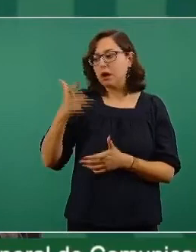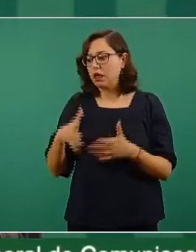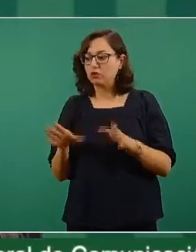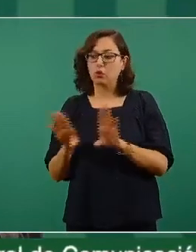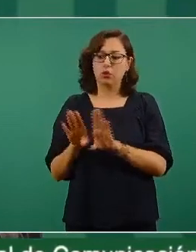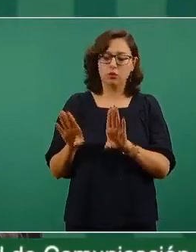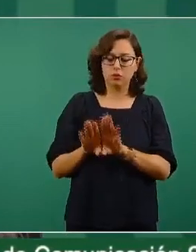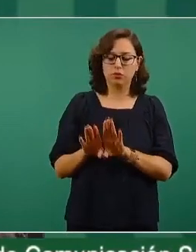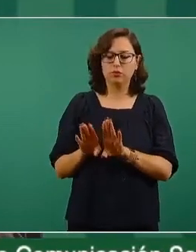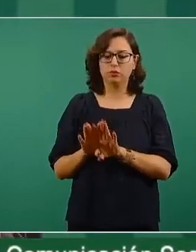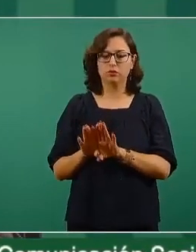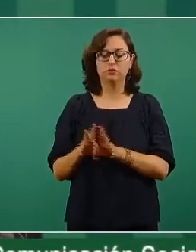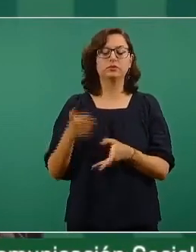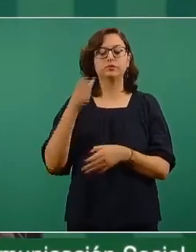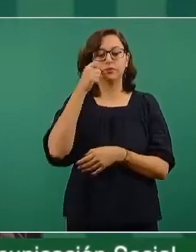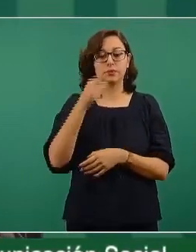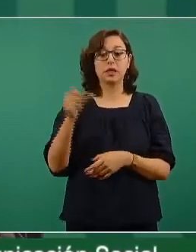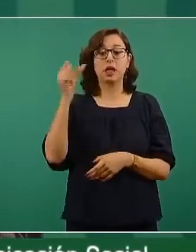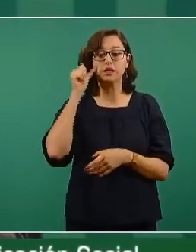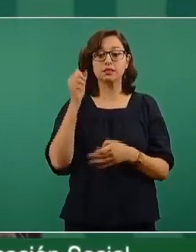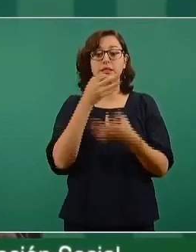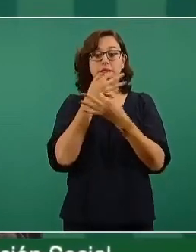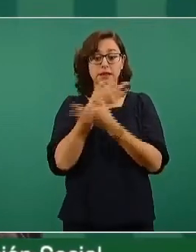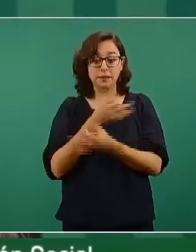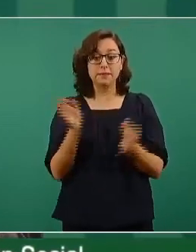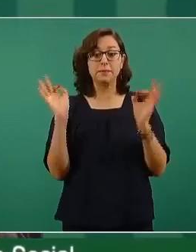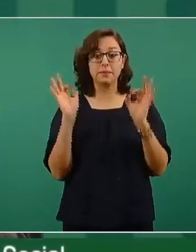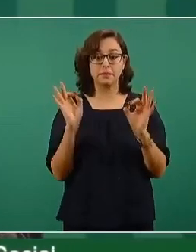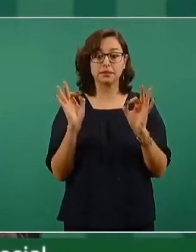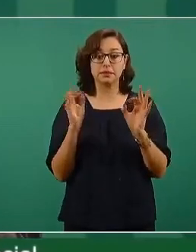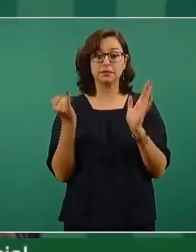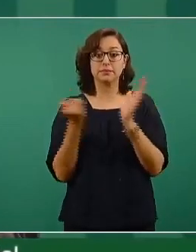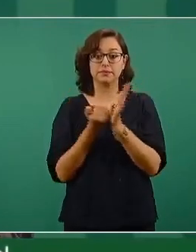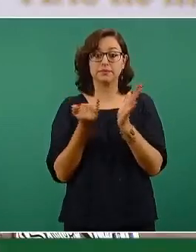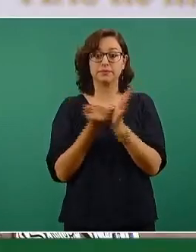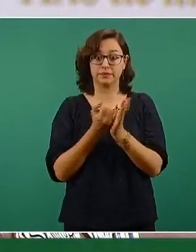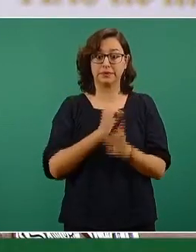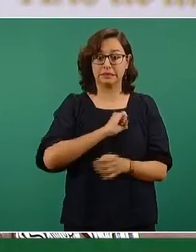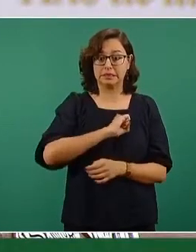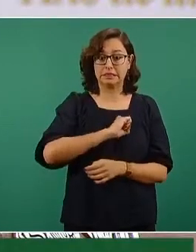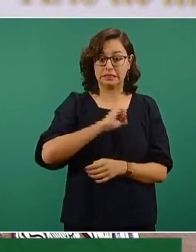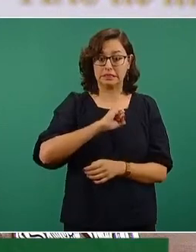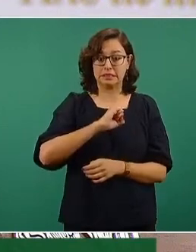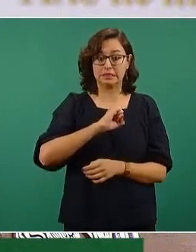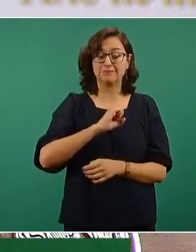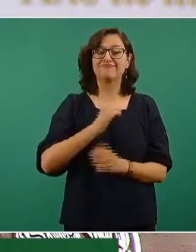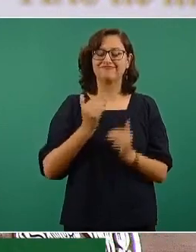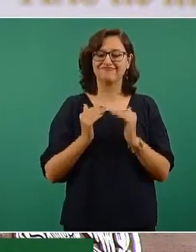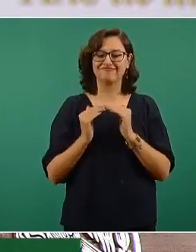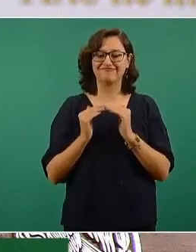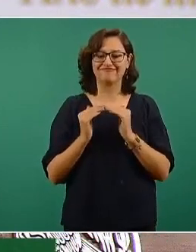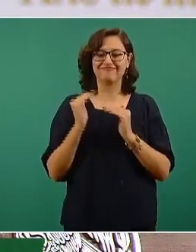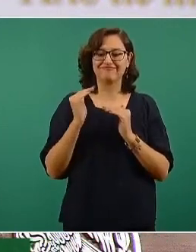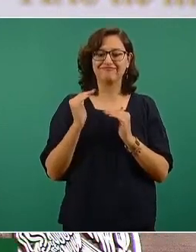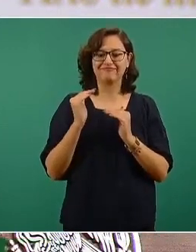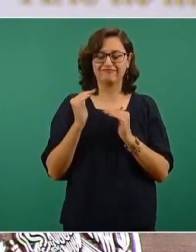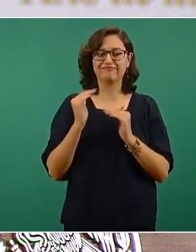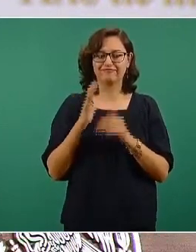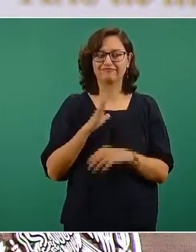tortilla. Ayer se dio a conocer el dato de inflación y está arriba, creció.